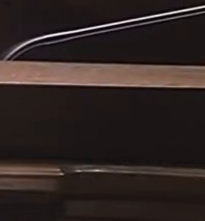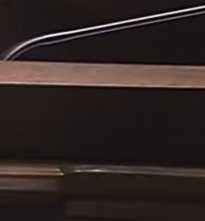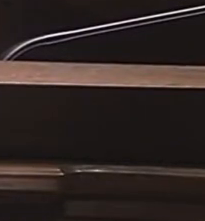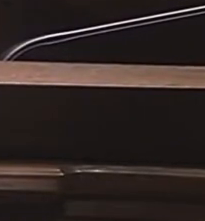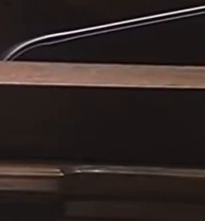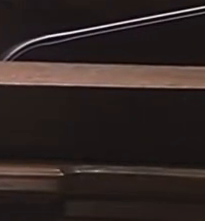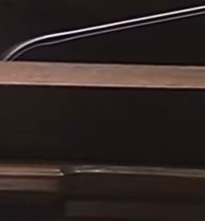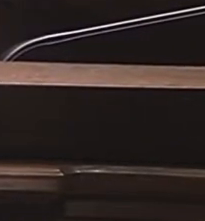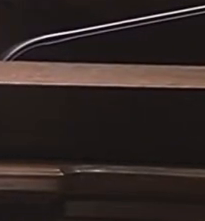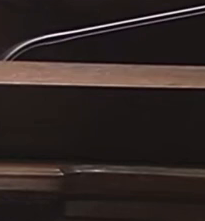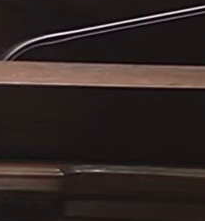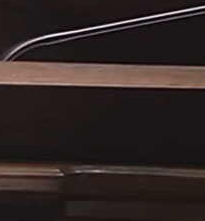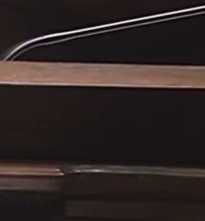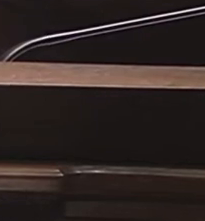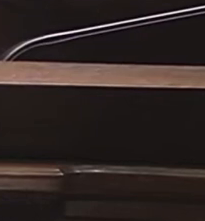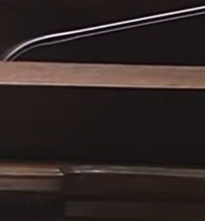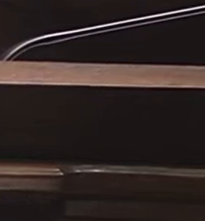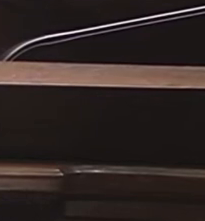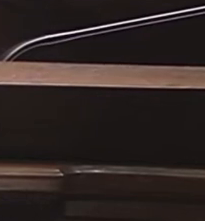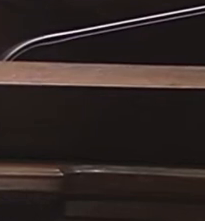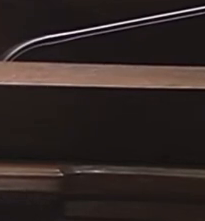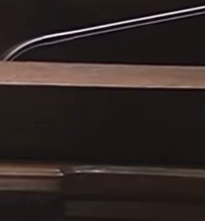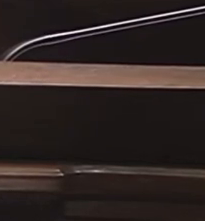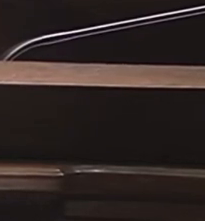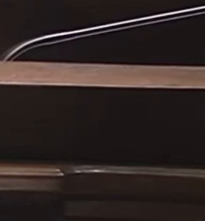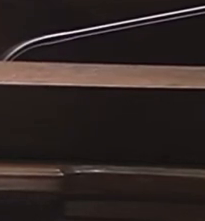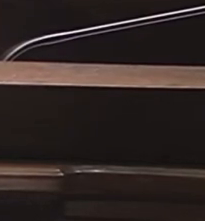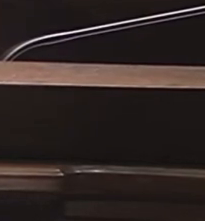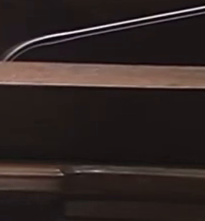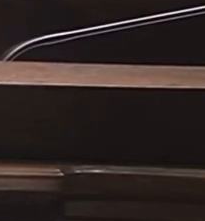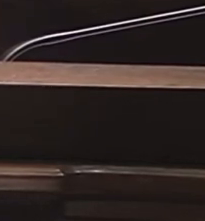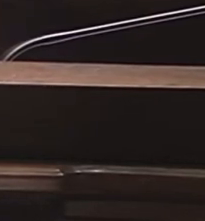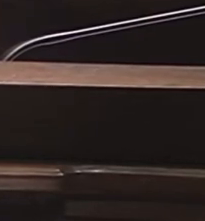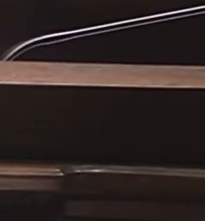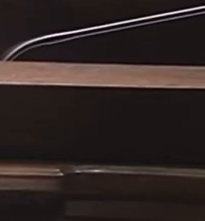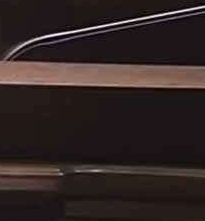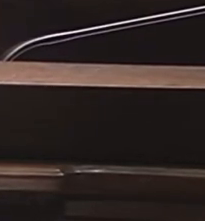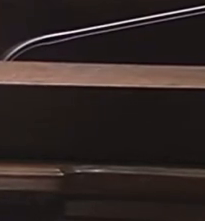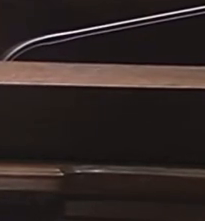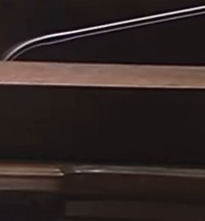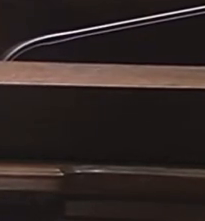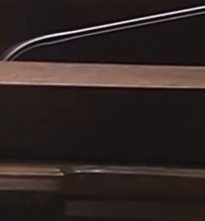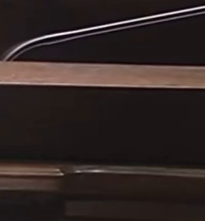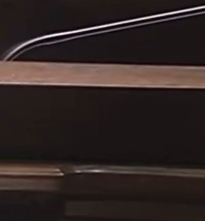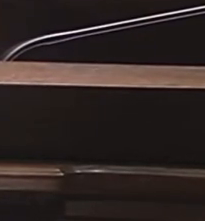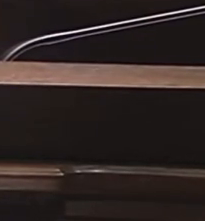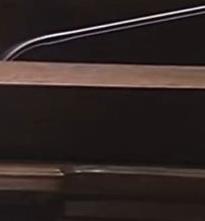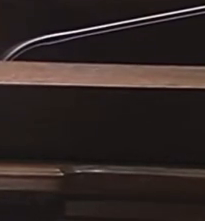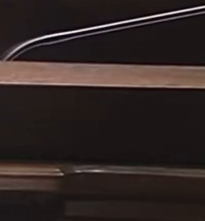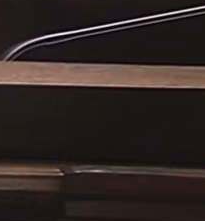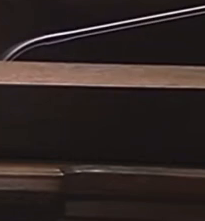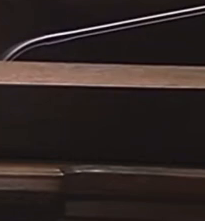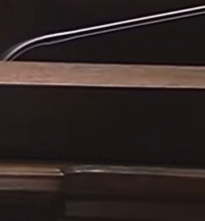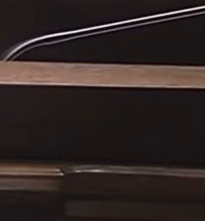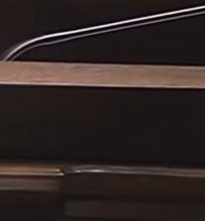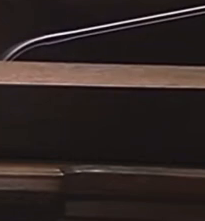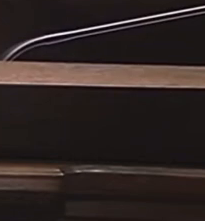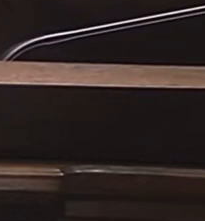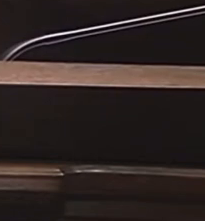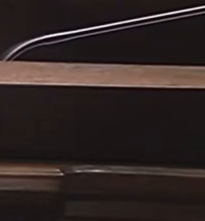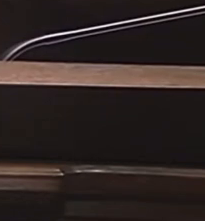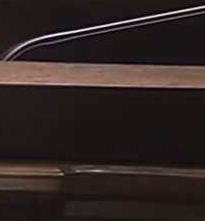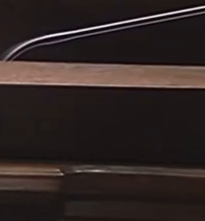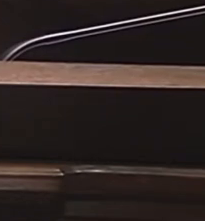enorme deuda con el movimiento sindical, una deuda de gratitud. El compromiso que ha tenido el movimiento